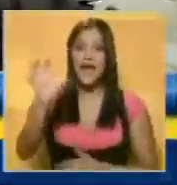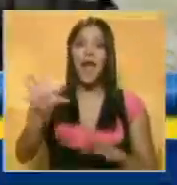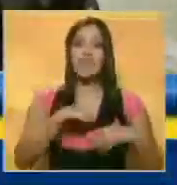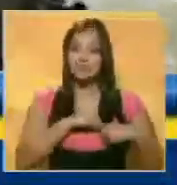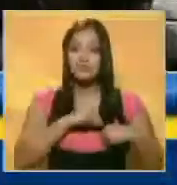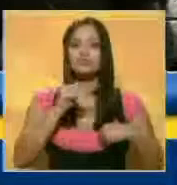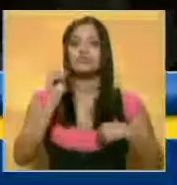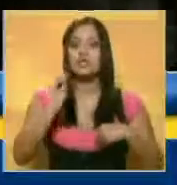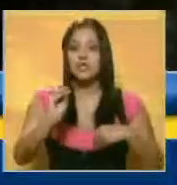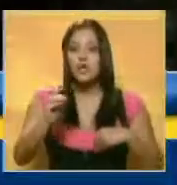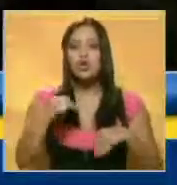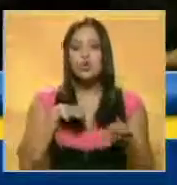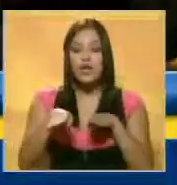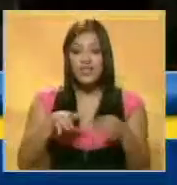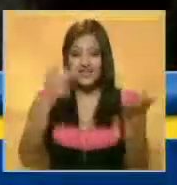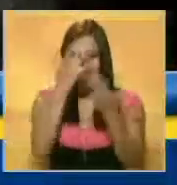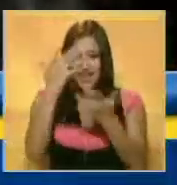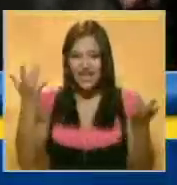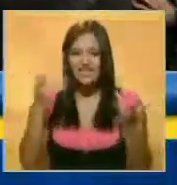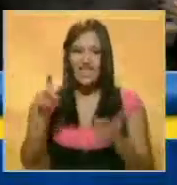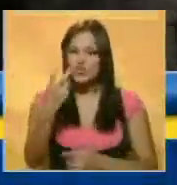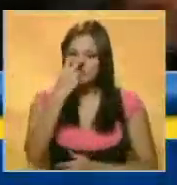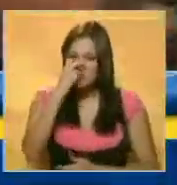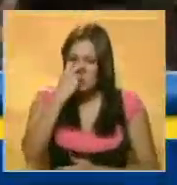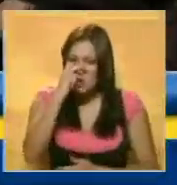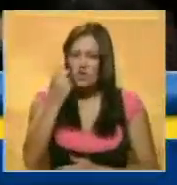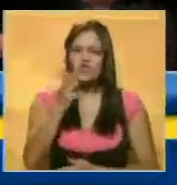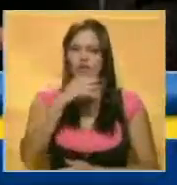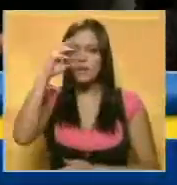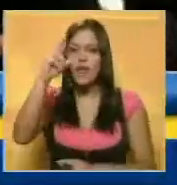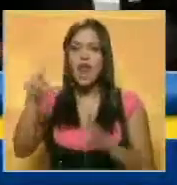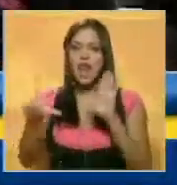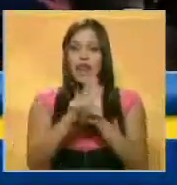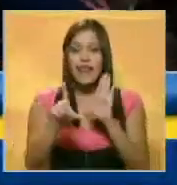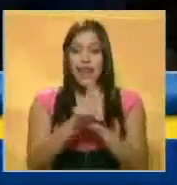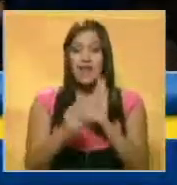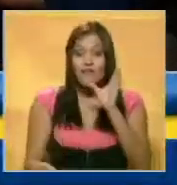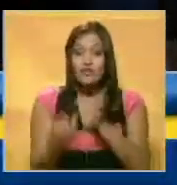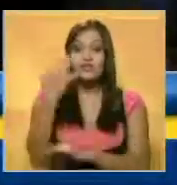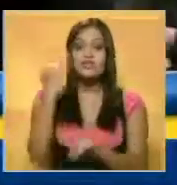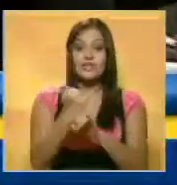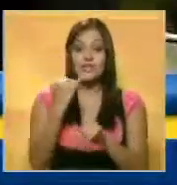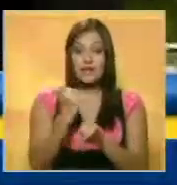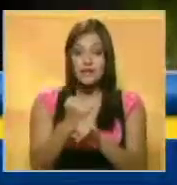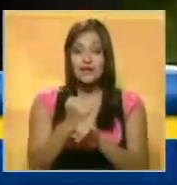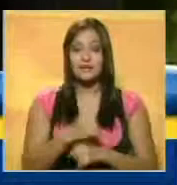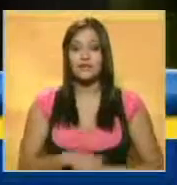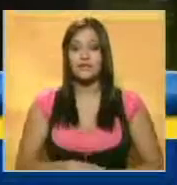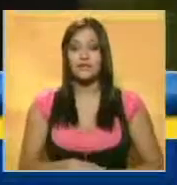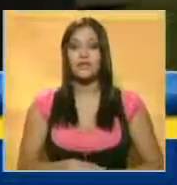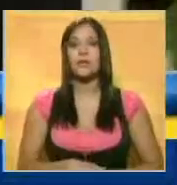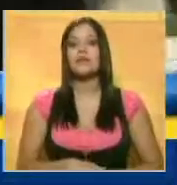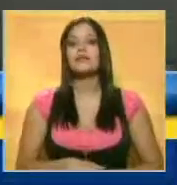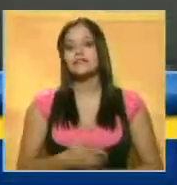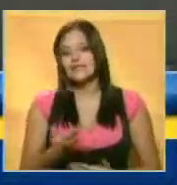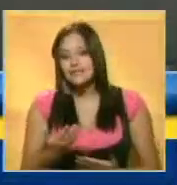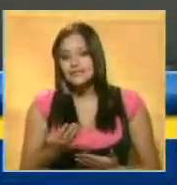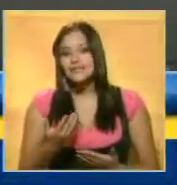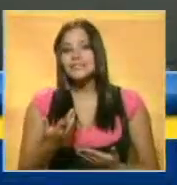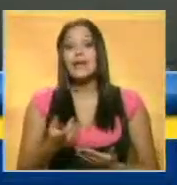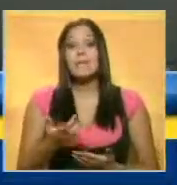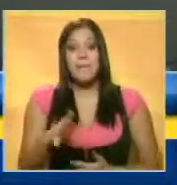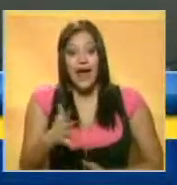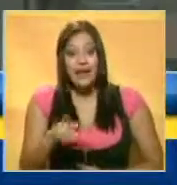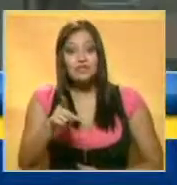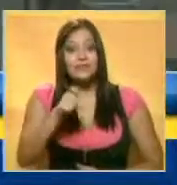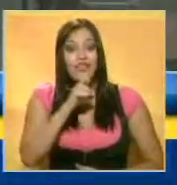que uno de sus servicios de inteligencia es peor ilegalmente al fundador del sitio web megaplate lo que